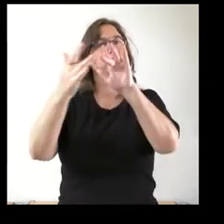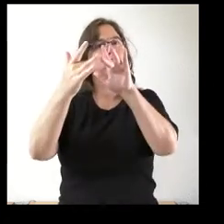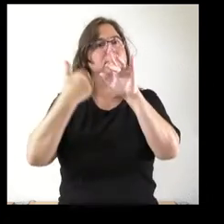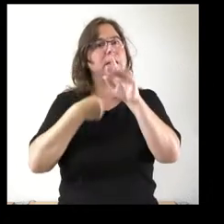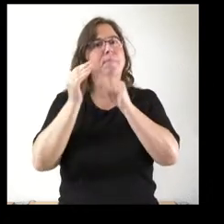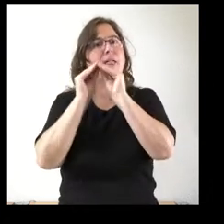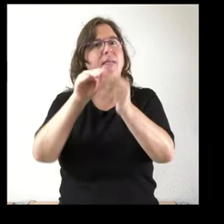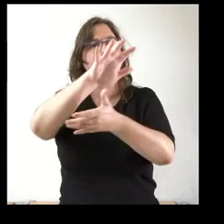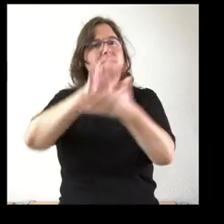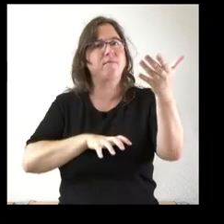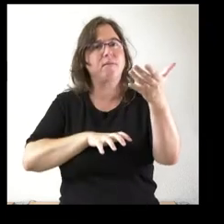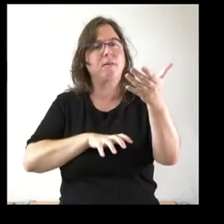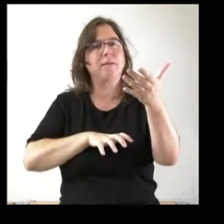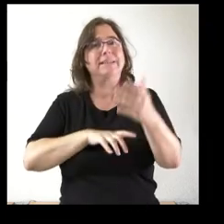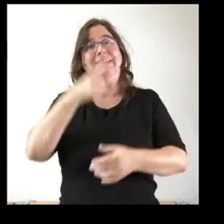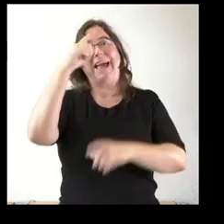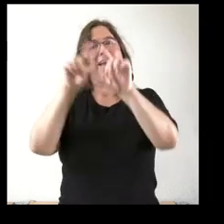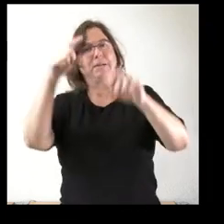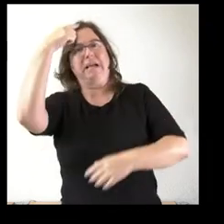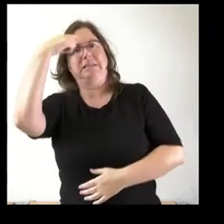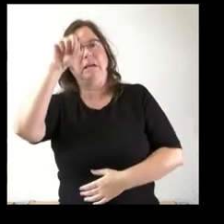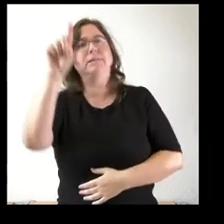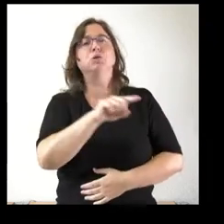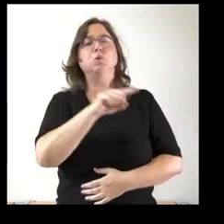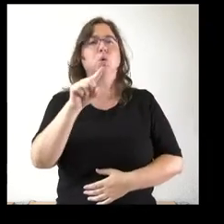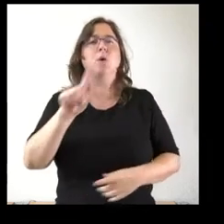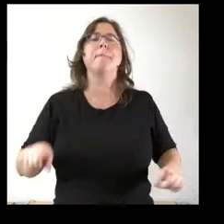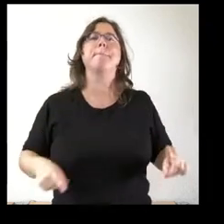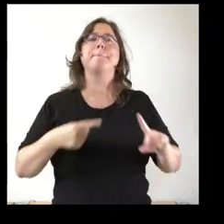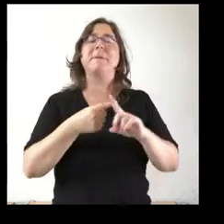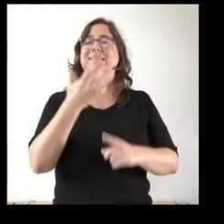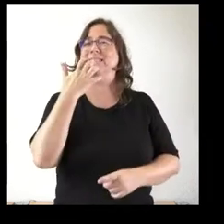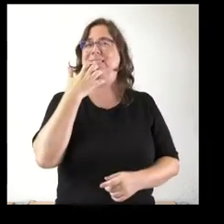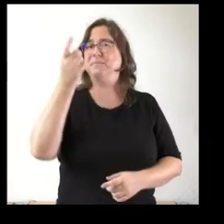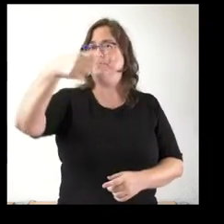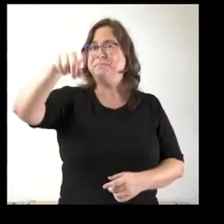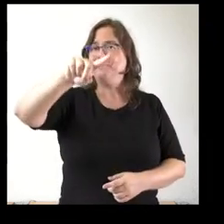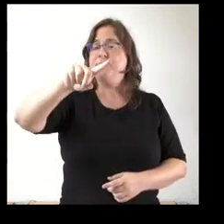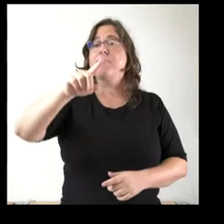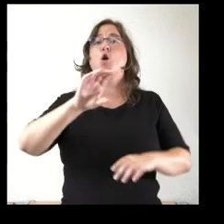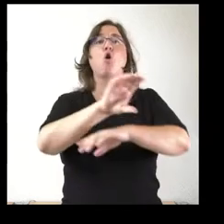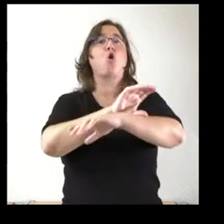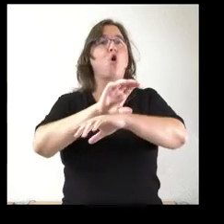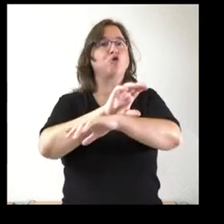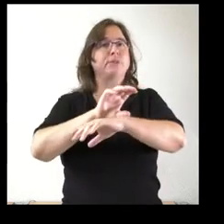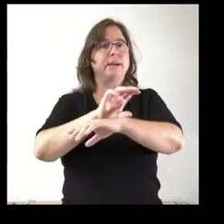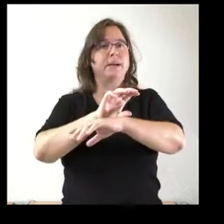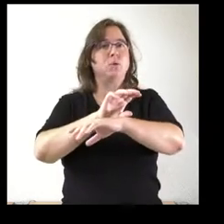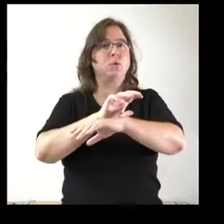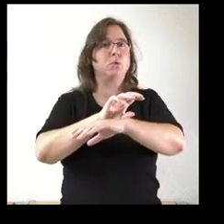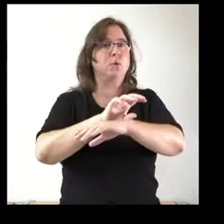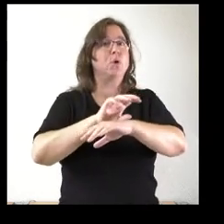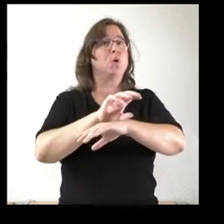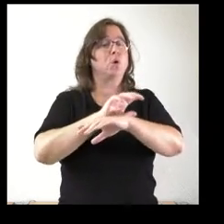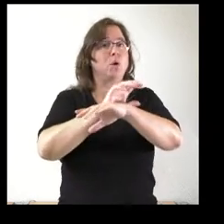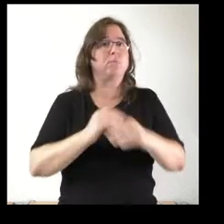informe, si lo hacen con conocimiento de las empresas. Y luego, si usted es el consejero en el que está, que asume